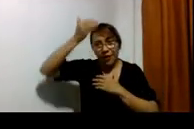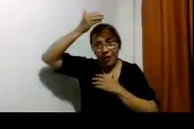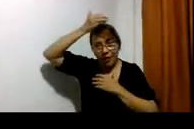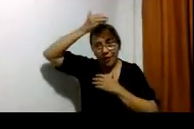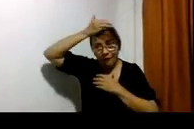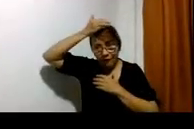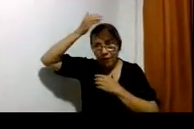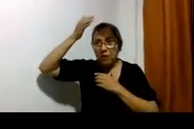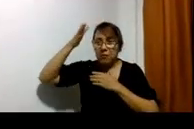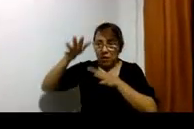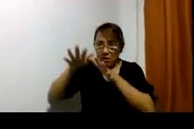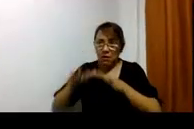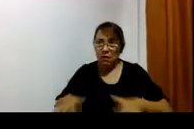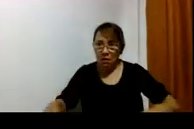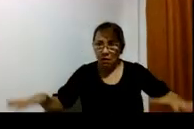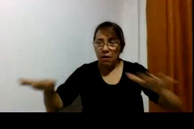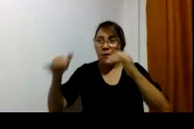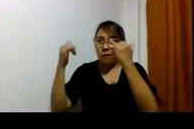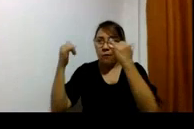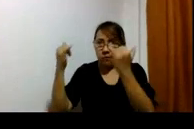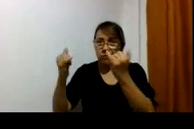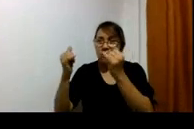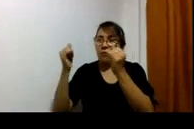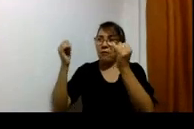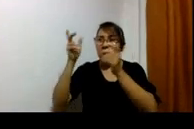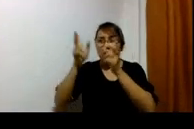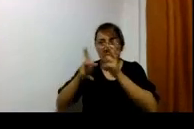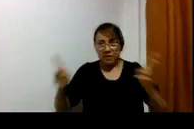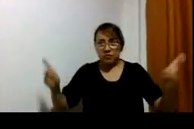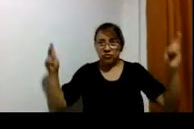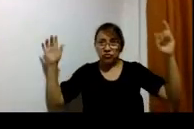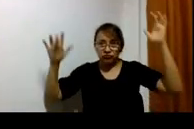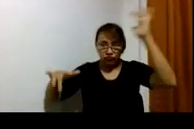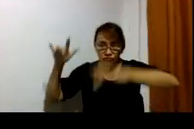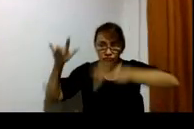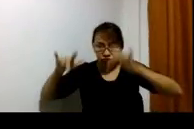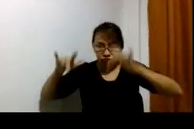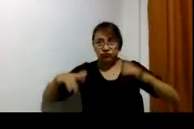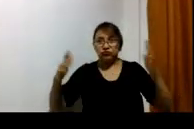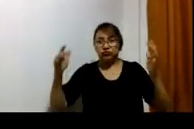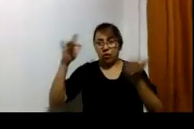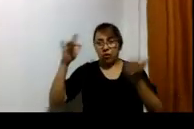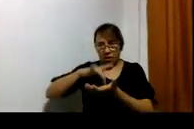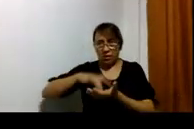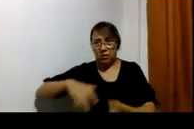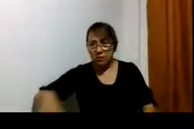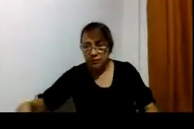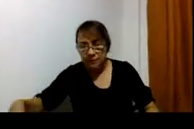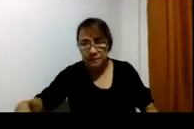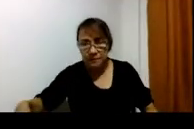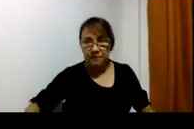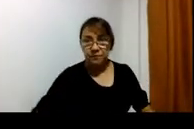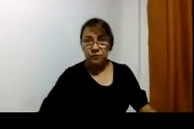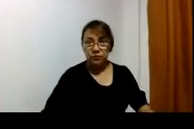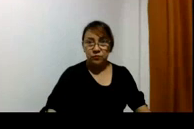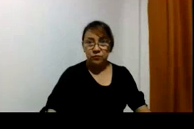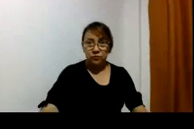para sitios donde hay más aglomeración de personas. Veamos rápidamente cómo es el tema del botiquín.